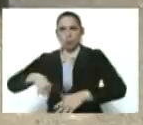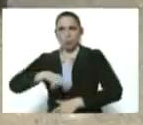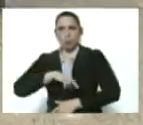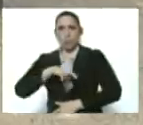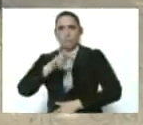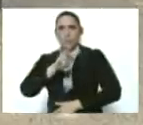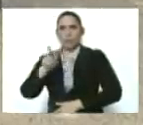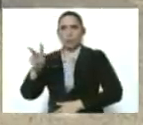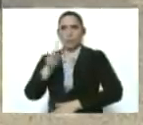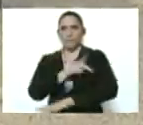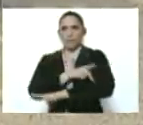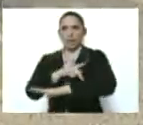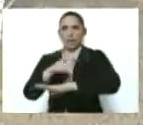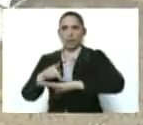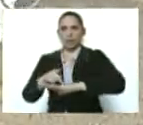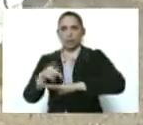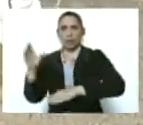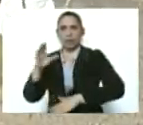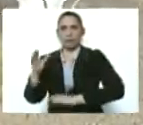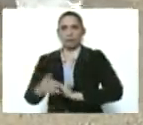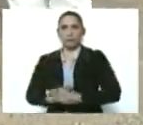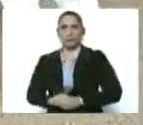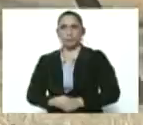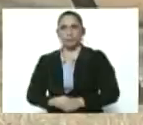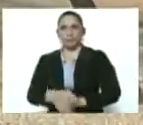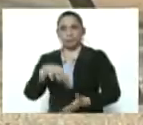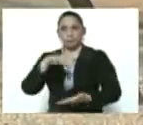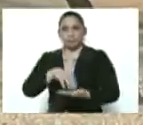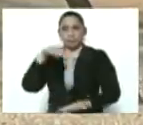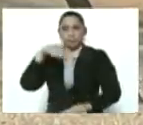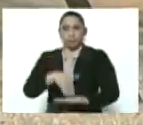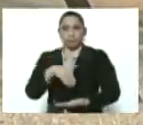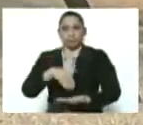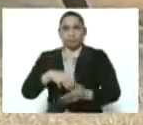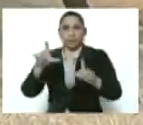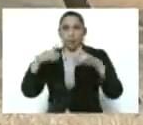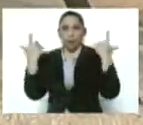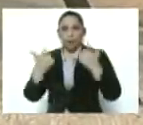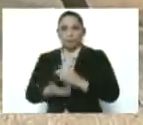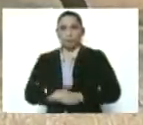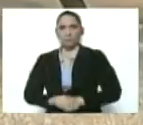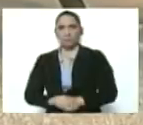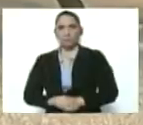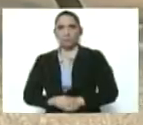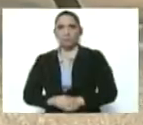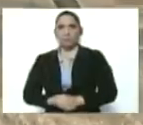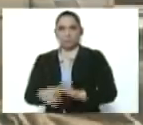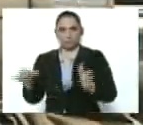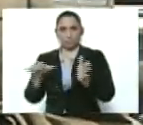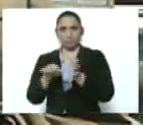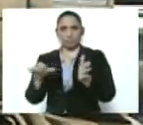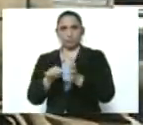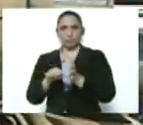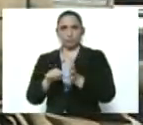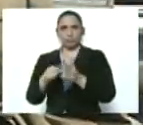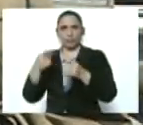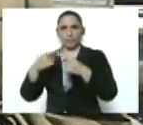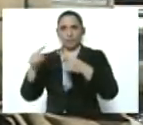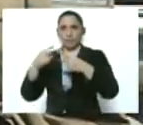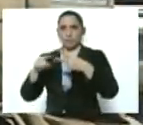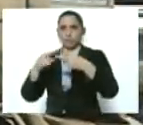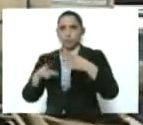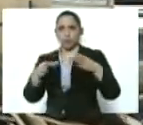22 parroquias del distrito capital y el estado miranda y la guaira donde con diferentes